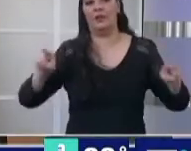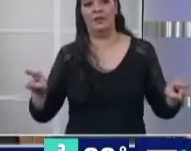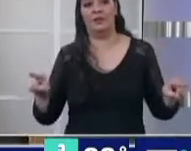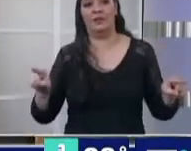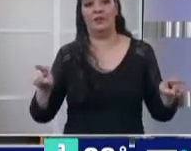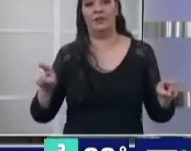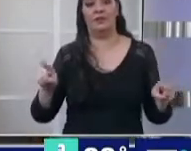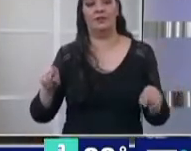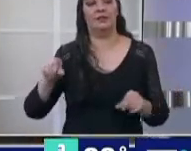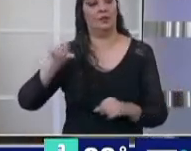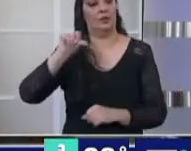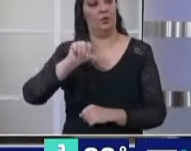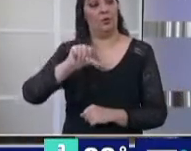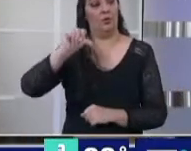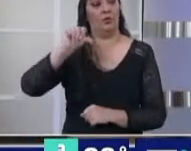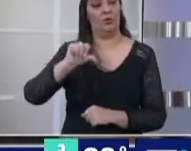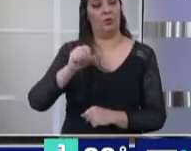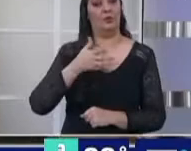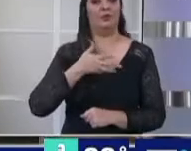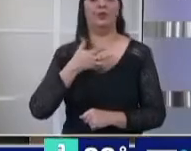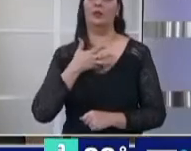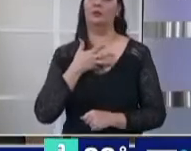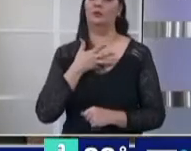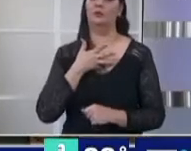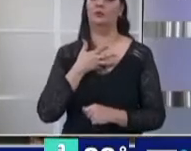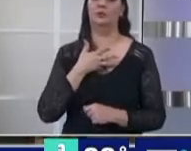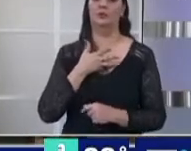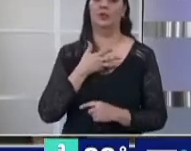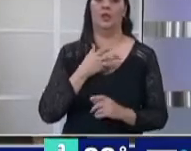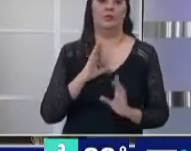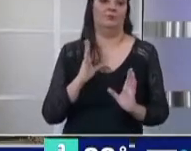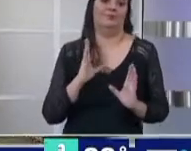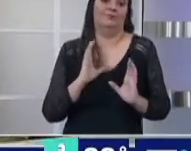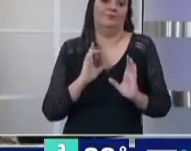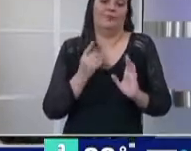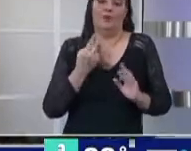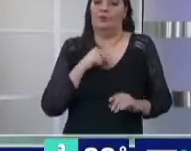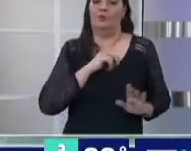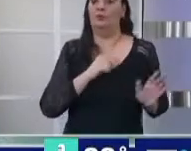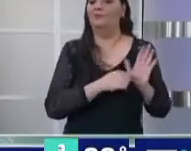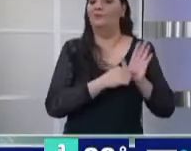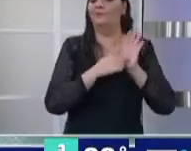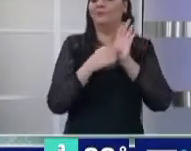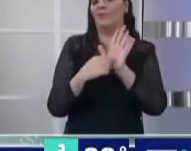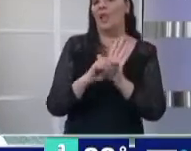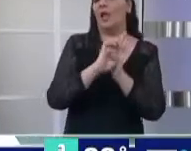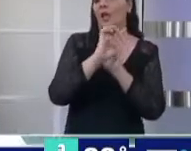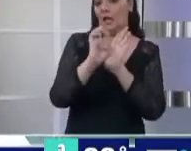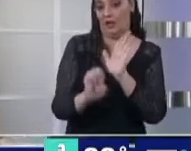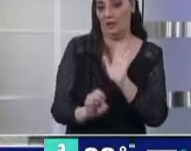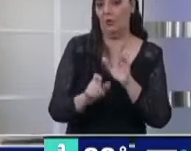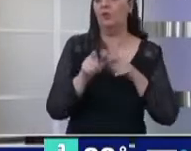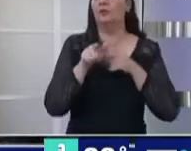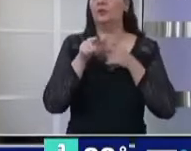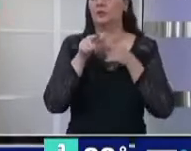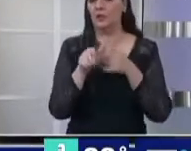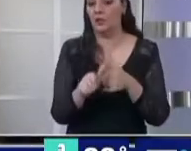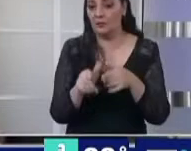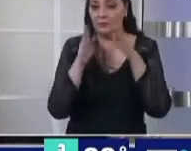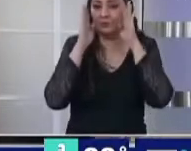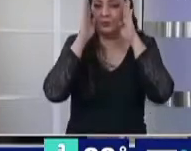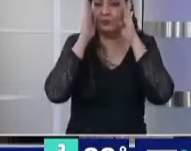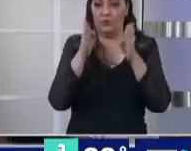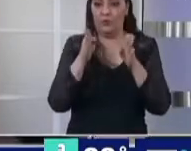Hoy tenemos que predicar con el ejemplo, seguir concentrados en lo que tenemos que hacer, que